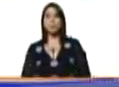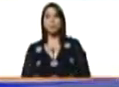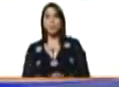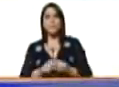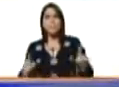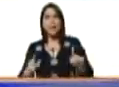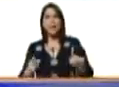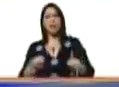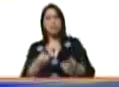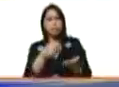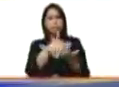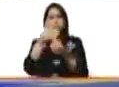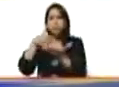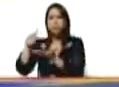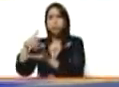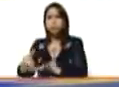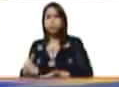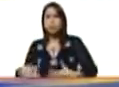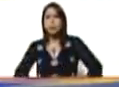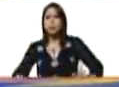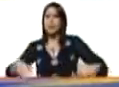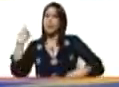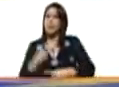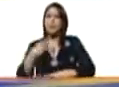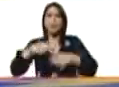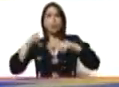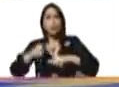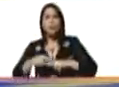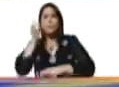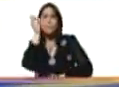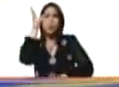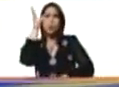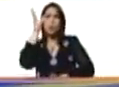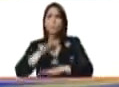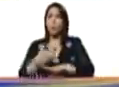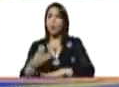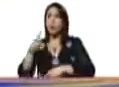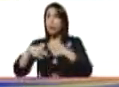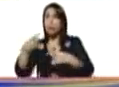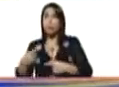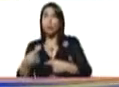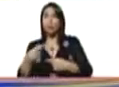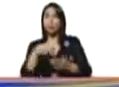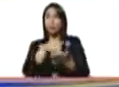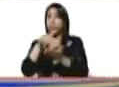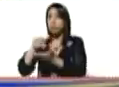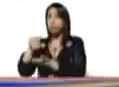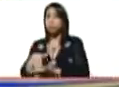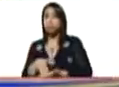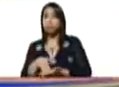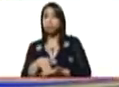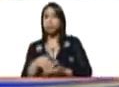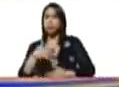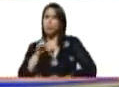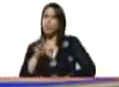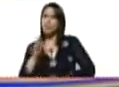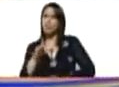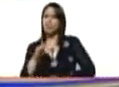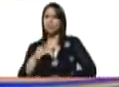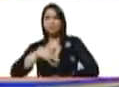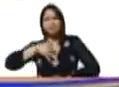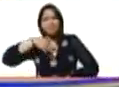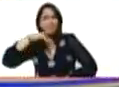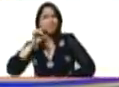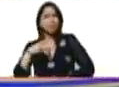Para distribuir riqueza hay que construirlas, hay que crearlas, porque de resto que distribuimos, sufrires,